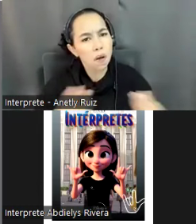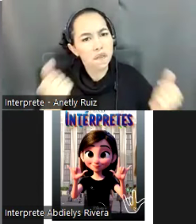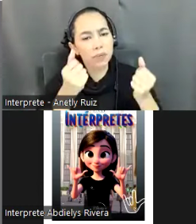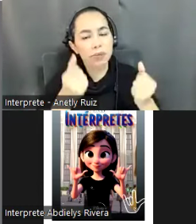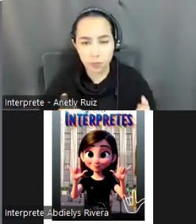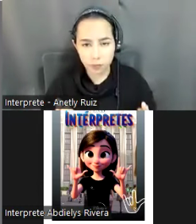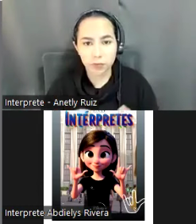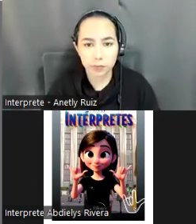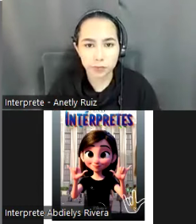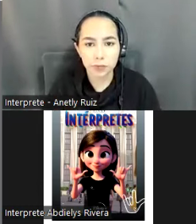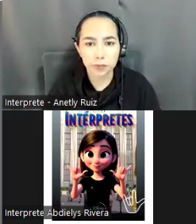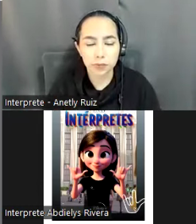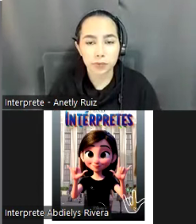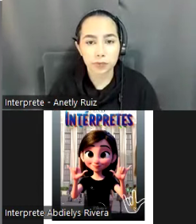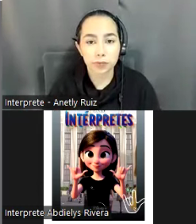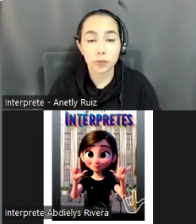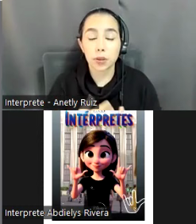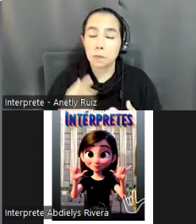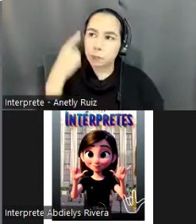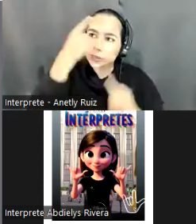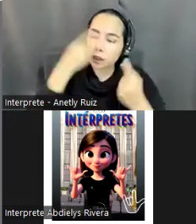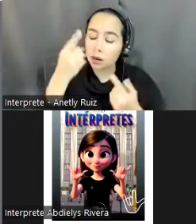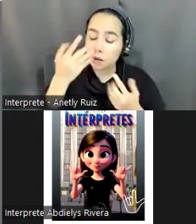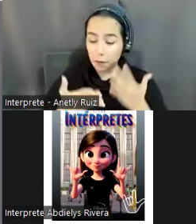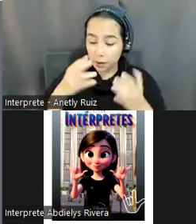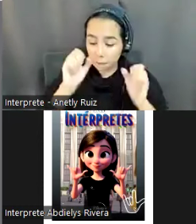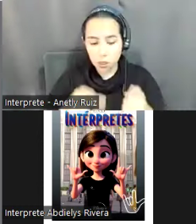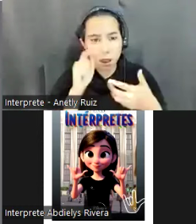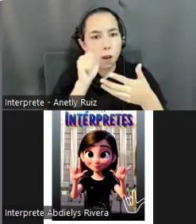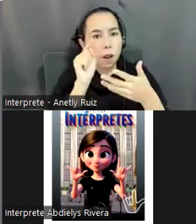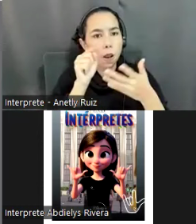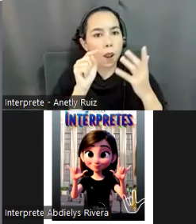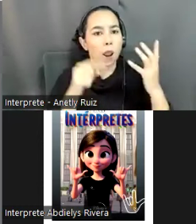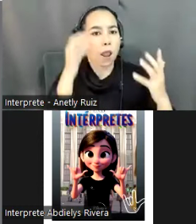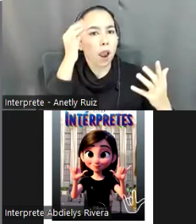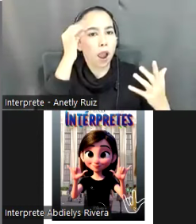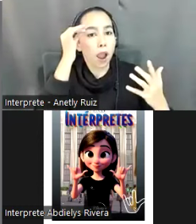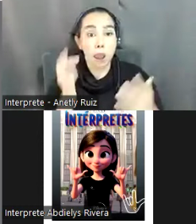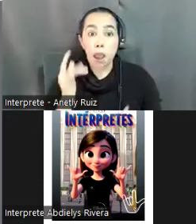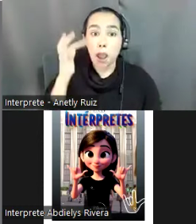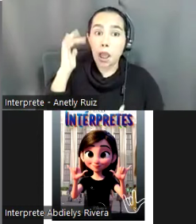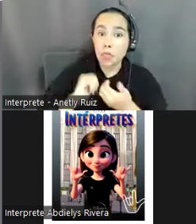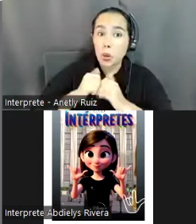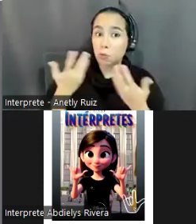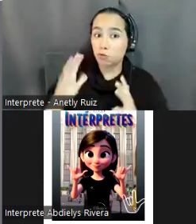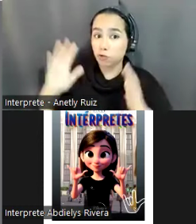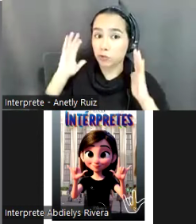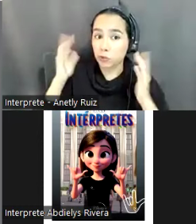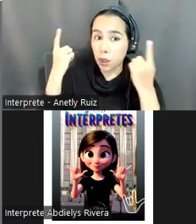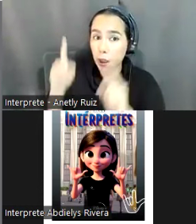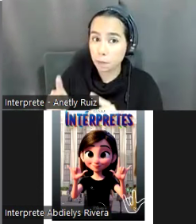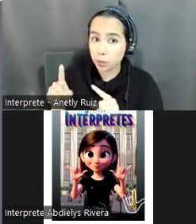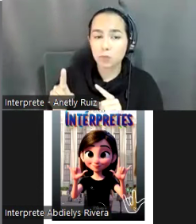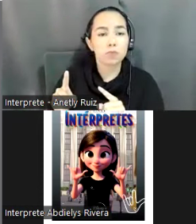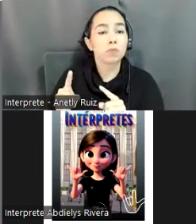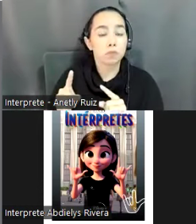caso, cuáles son las posibles soluciones y cómo se ha trabajado con con las experiencias de los profesionales